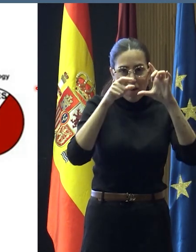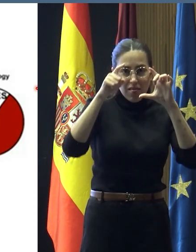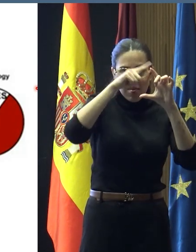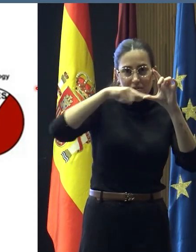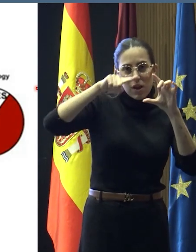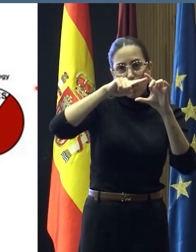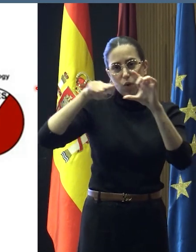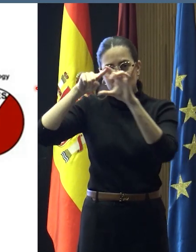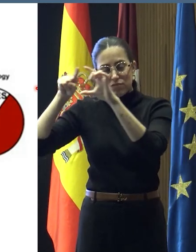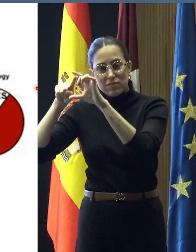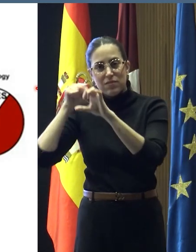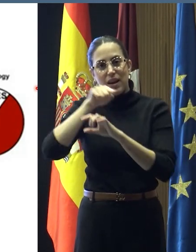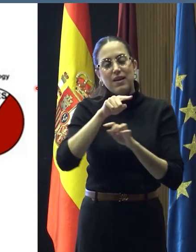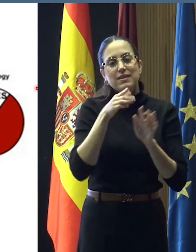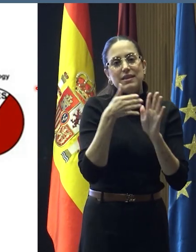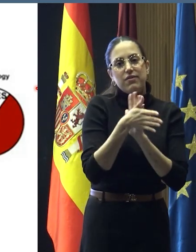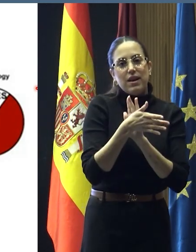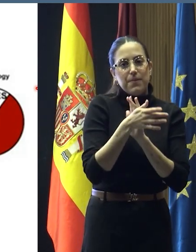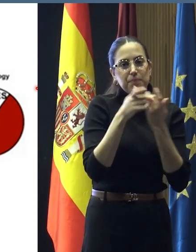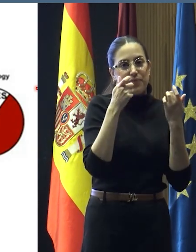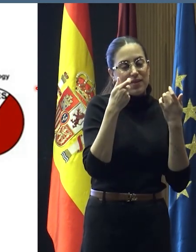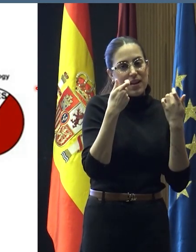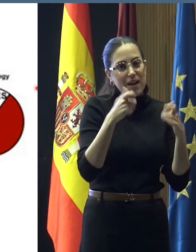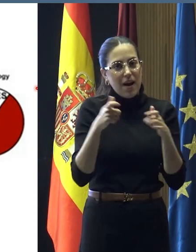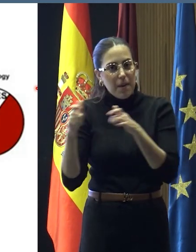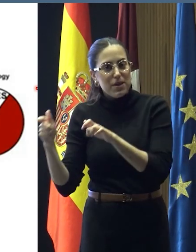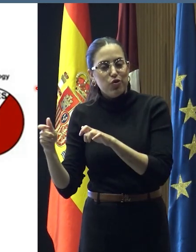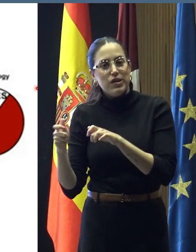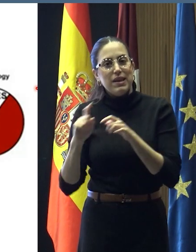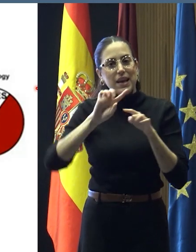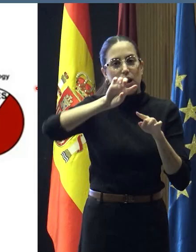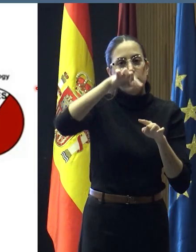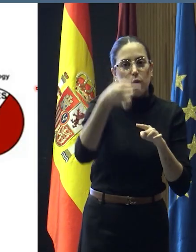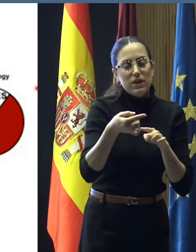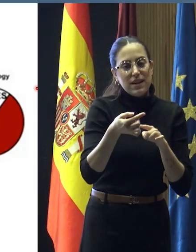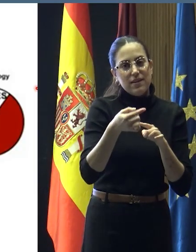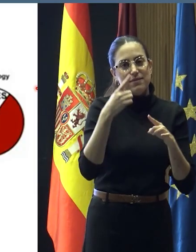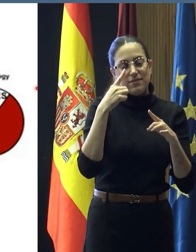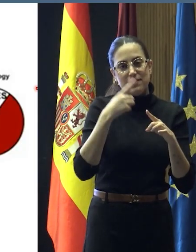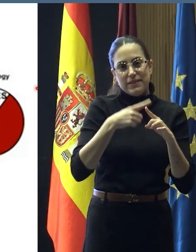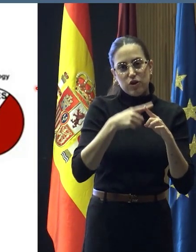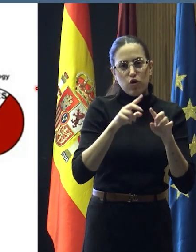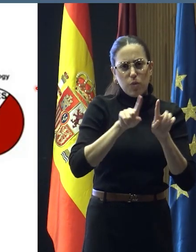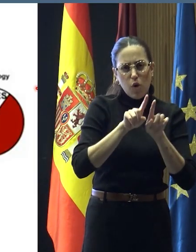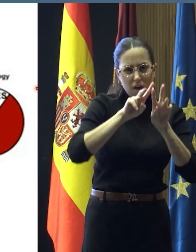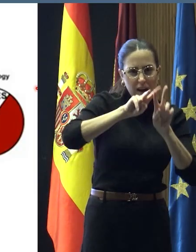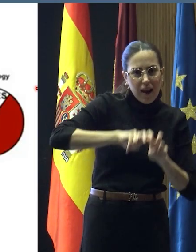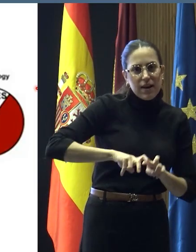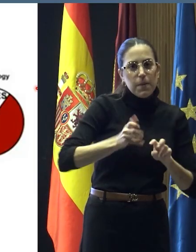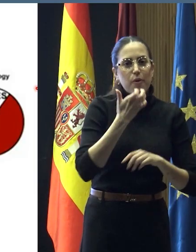las disciplinas que analizan los efectos del sexo. Como podéis ver,